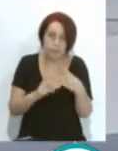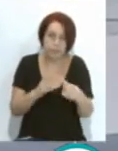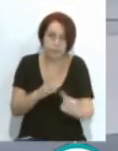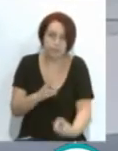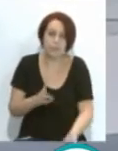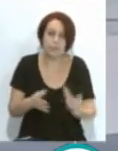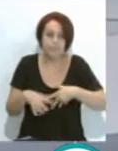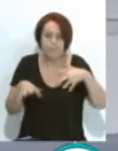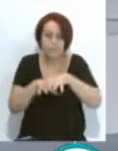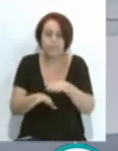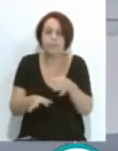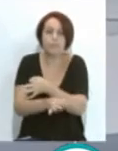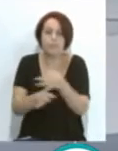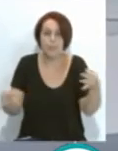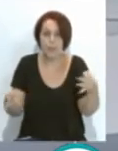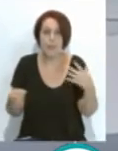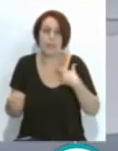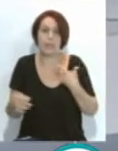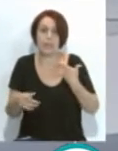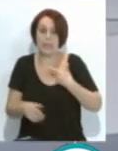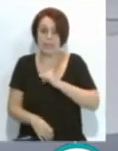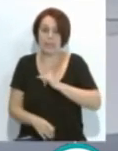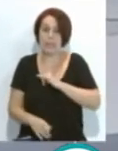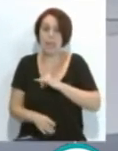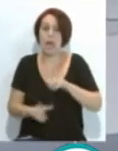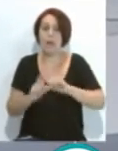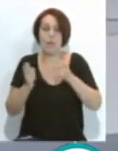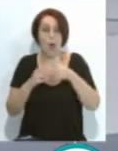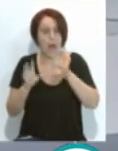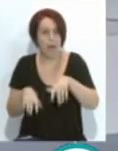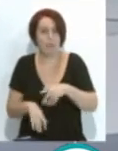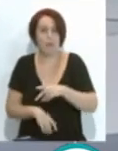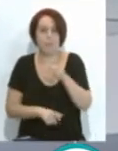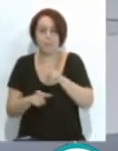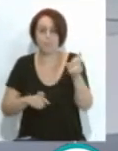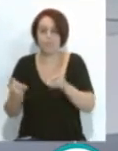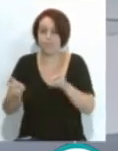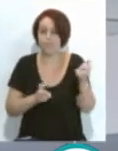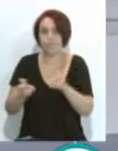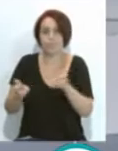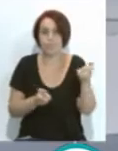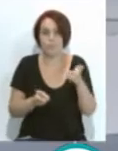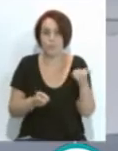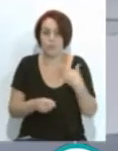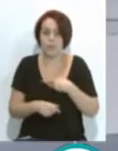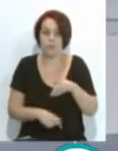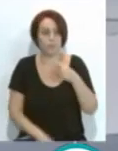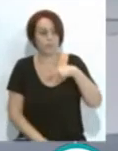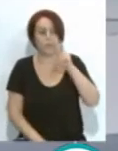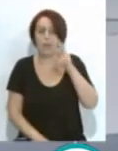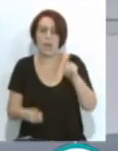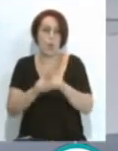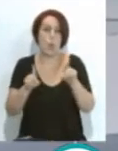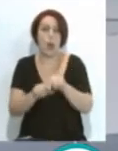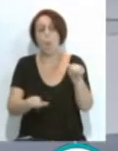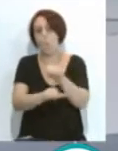han integrado perfectamente a lo que es la idiosincrasia del equipo gaditano, y todos aquellos que van llegando van encontrando en ellos un poco los